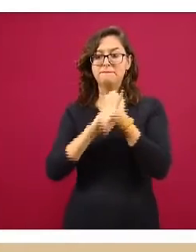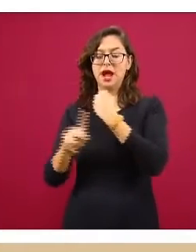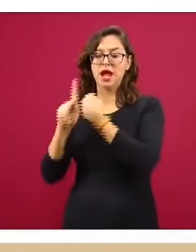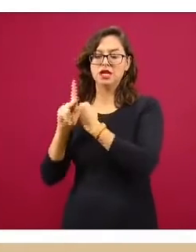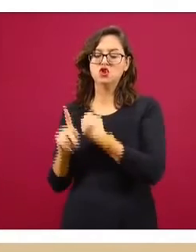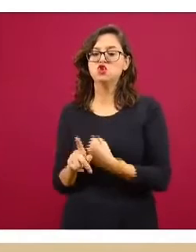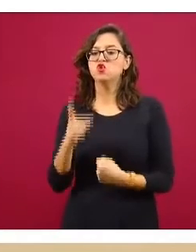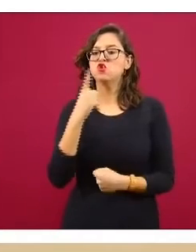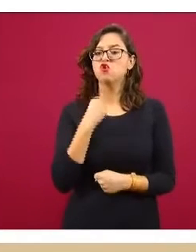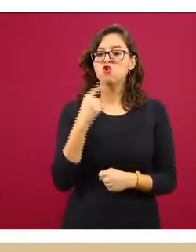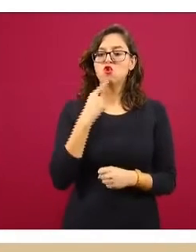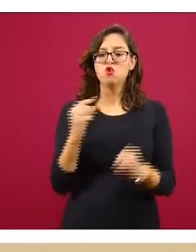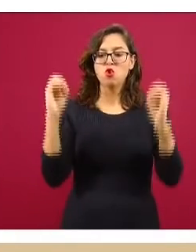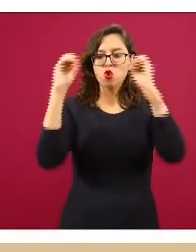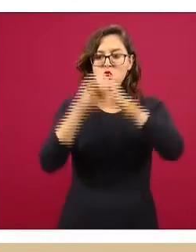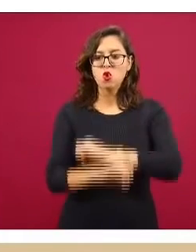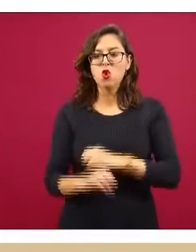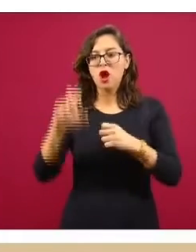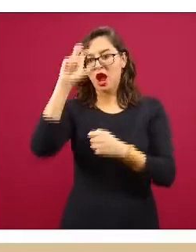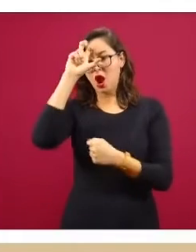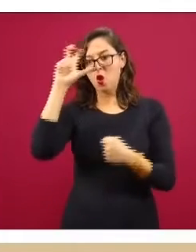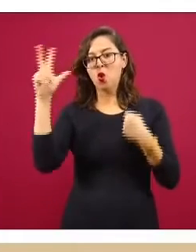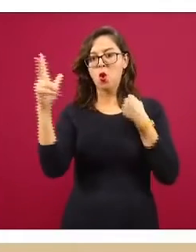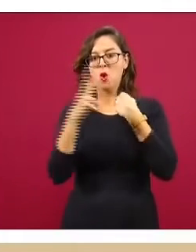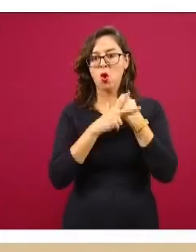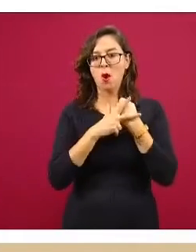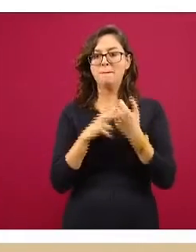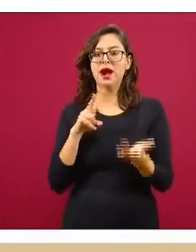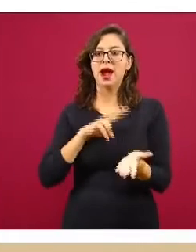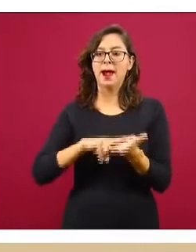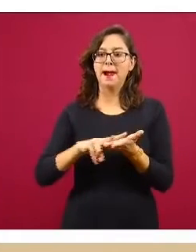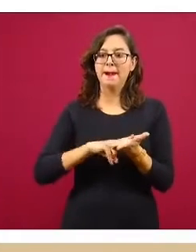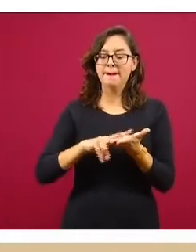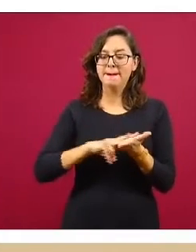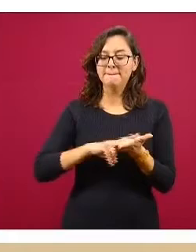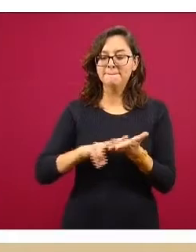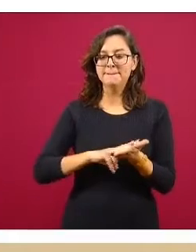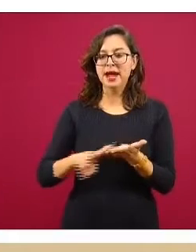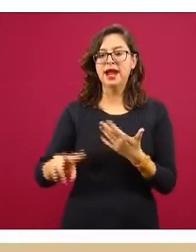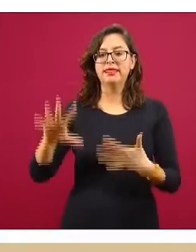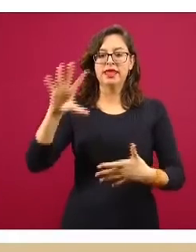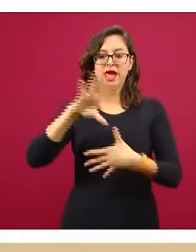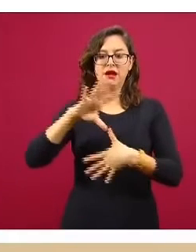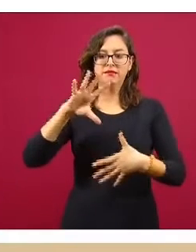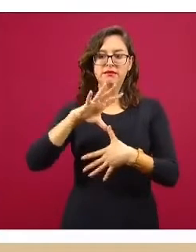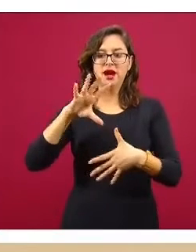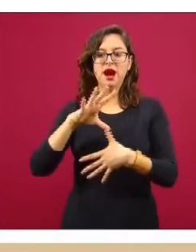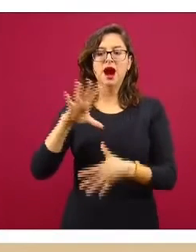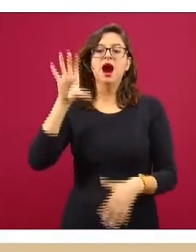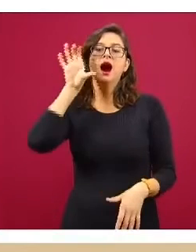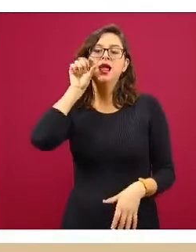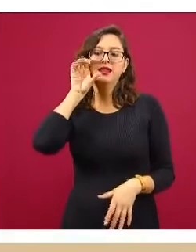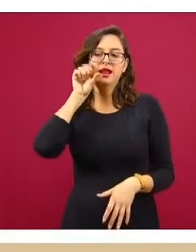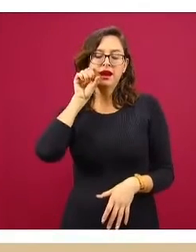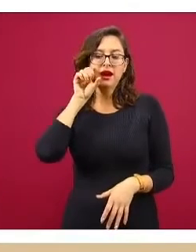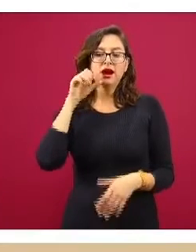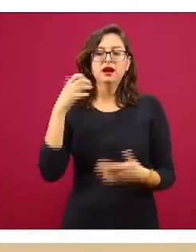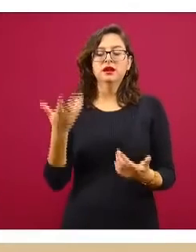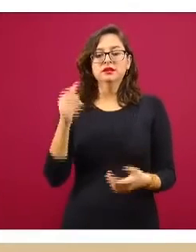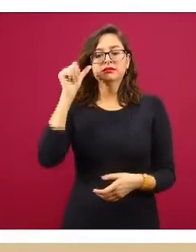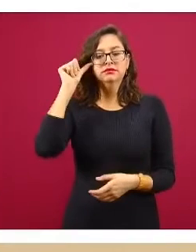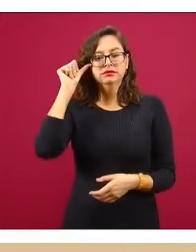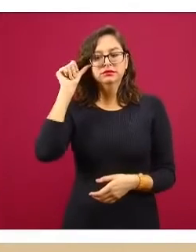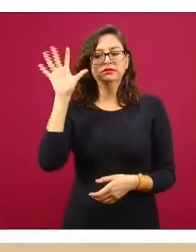color magenta tenemos a los países europeos, en verde tenemos a los países de América y en anaranjado tenemos algunos